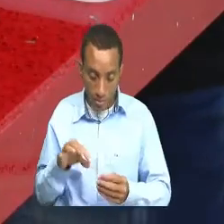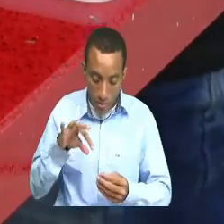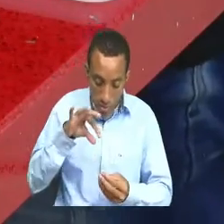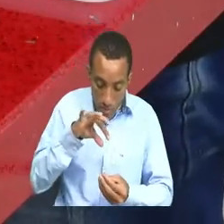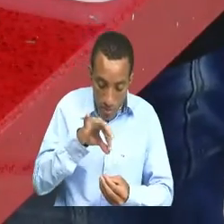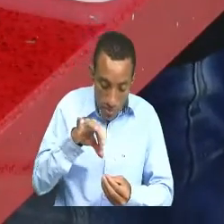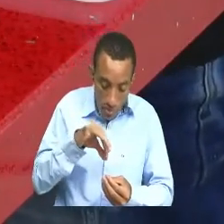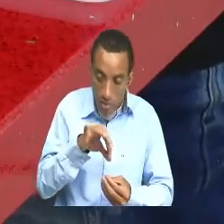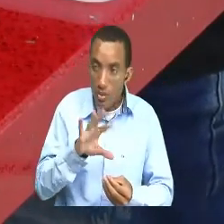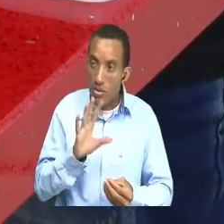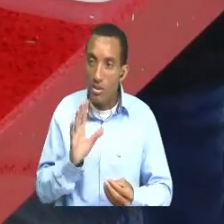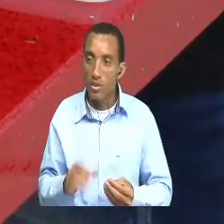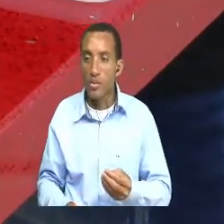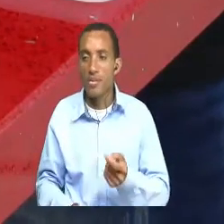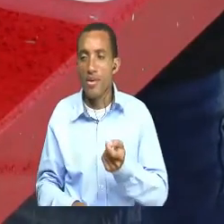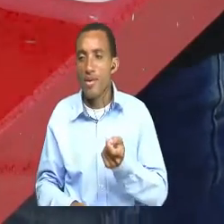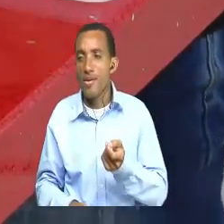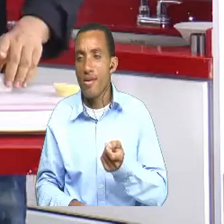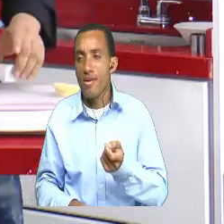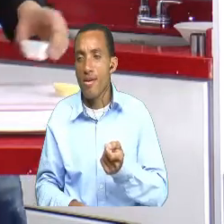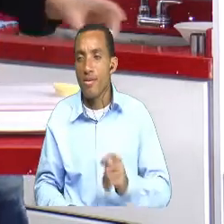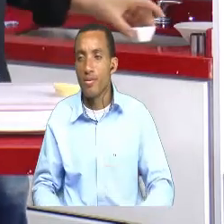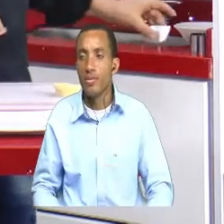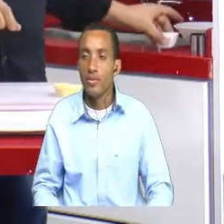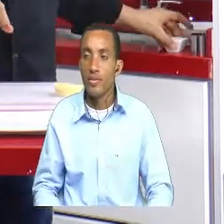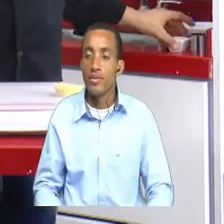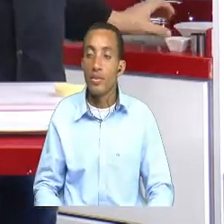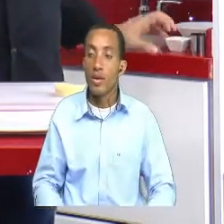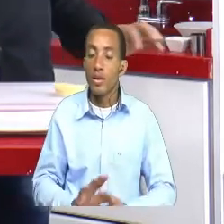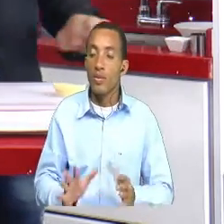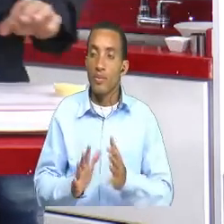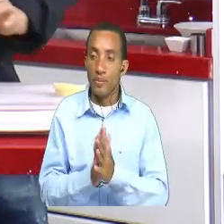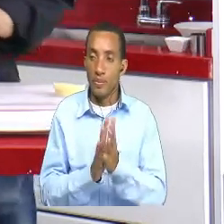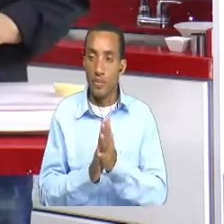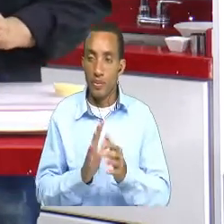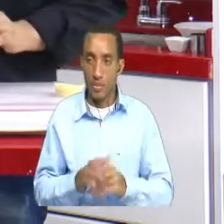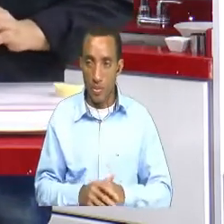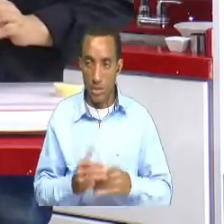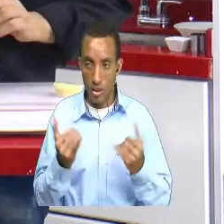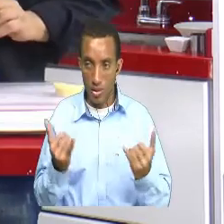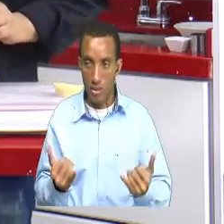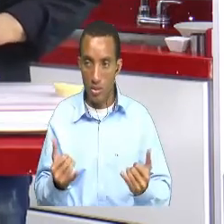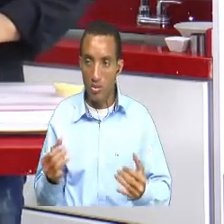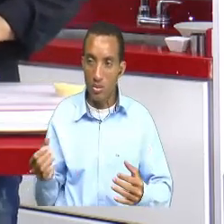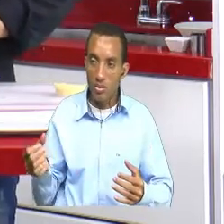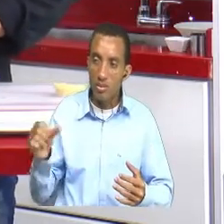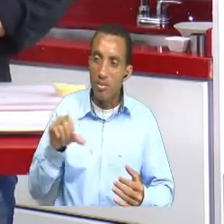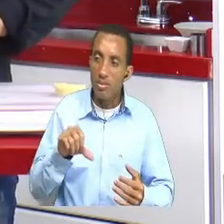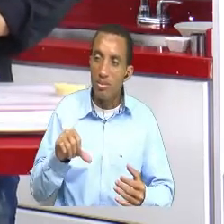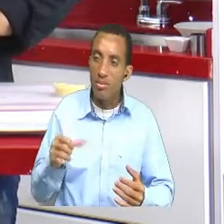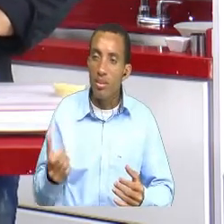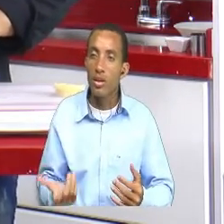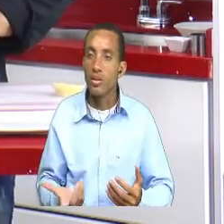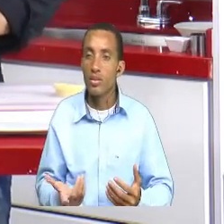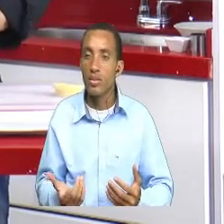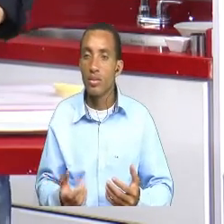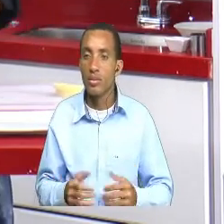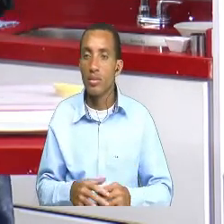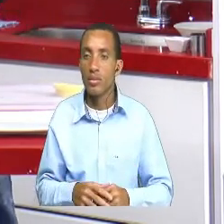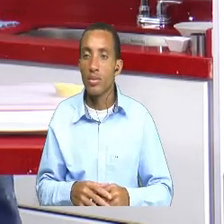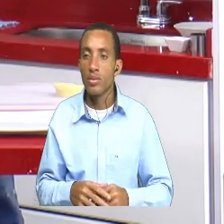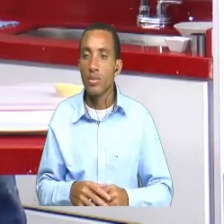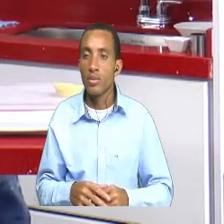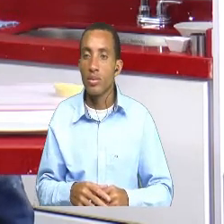entonces aquí ya le ha agregado el toque de sal y aquí lo voy a agregar me presas el balsámico por favor